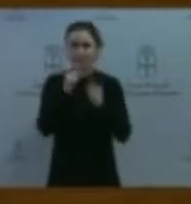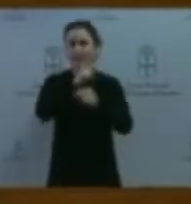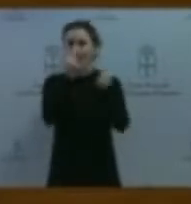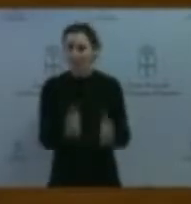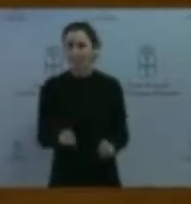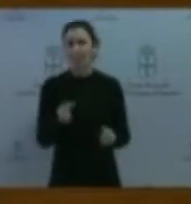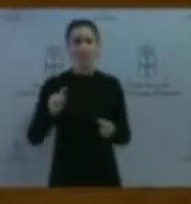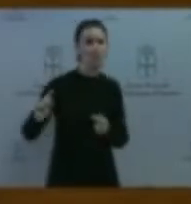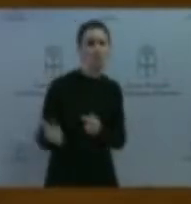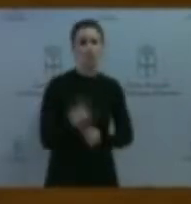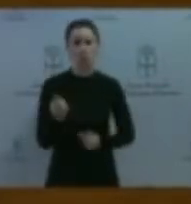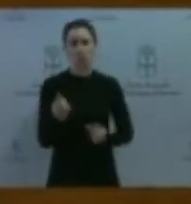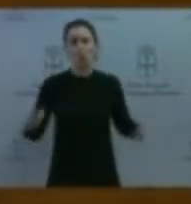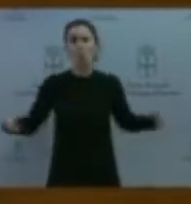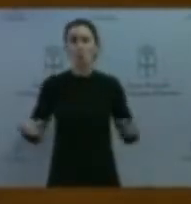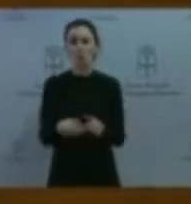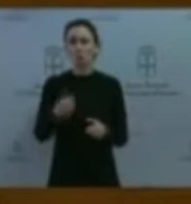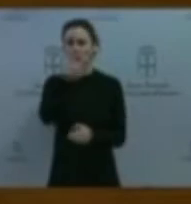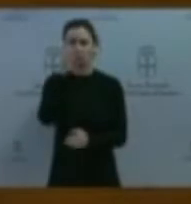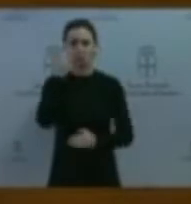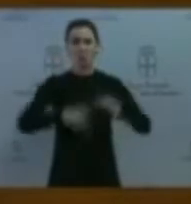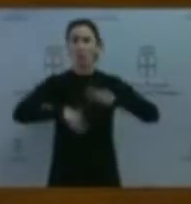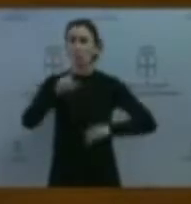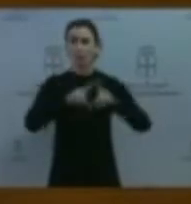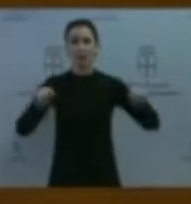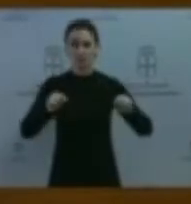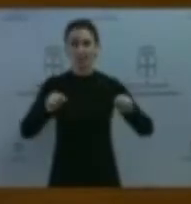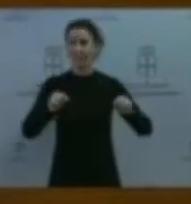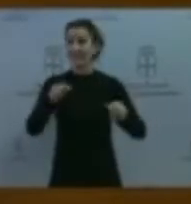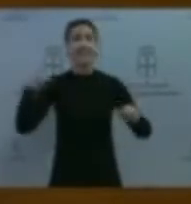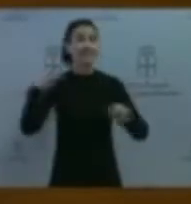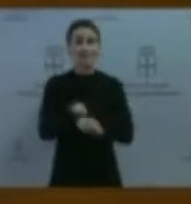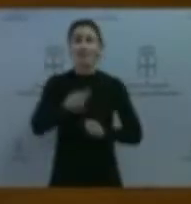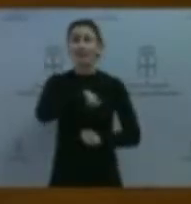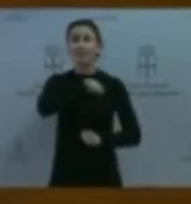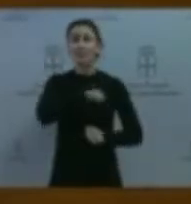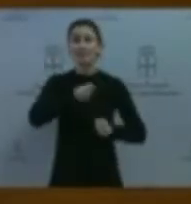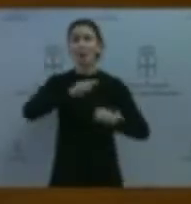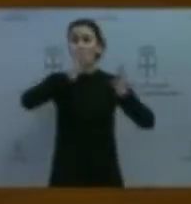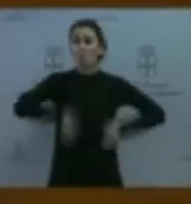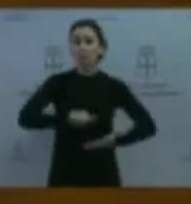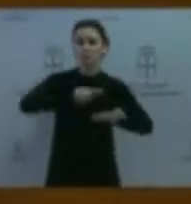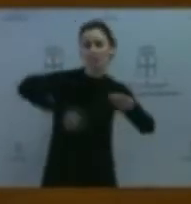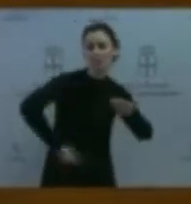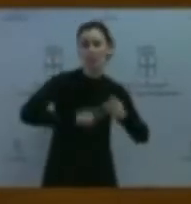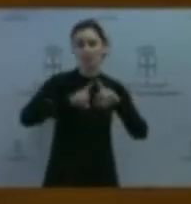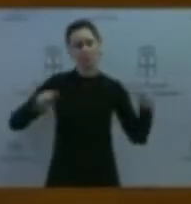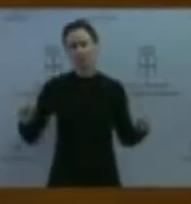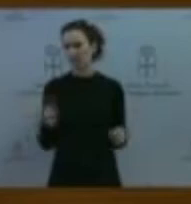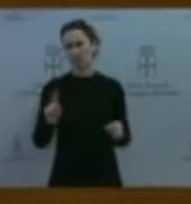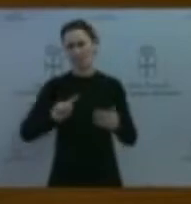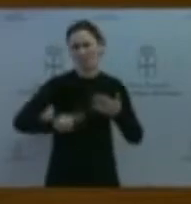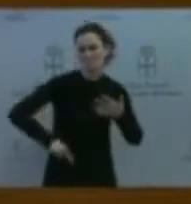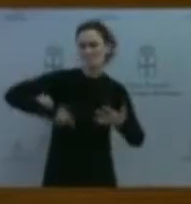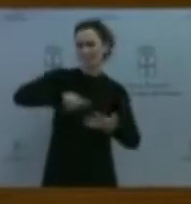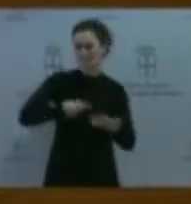esté nunca más en el vagón de cola del país, que mire hacia adelante, que no mire desde atrás. Asturias creíamos que tenía problemas estructurales muy